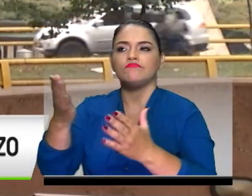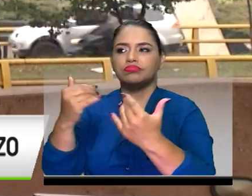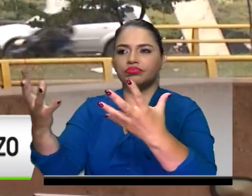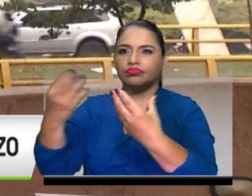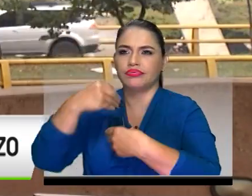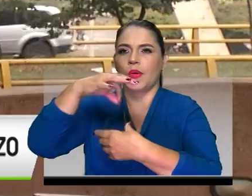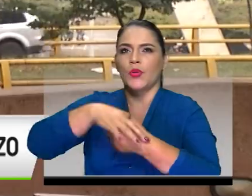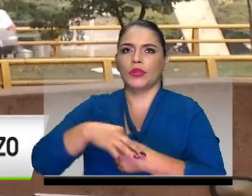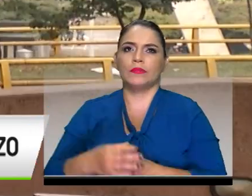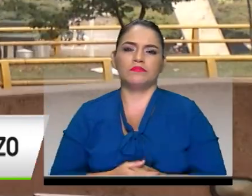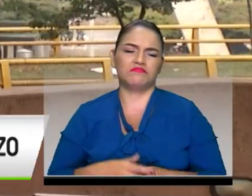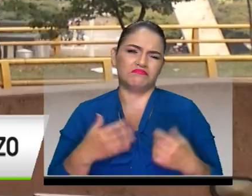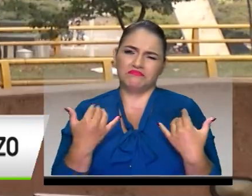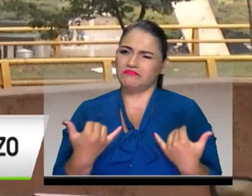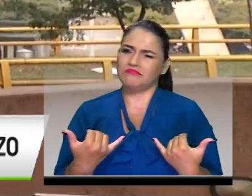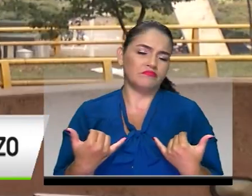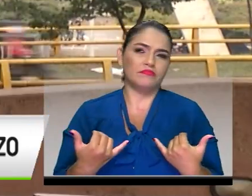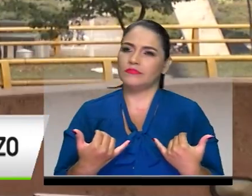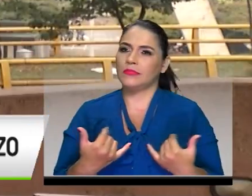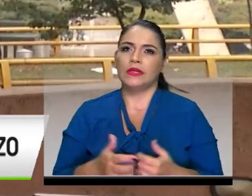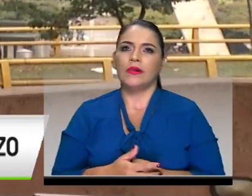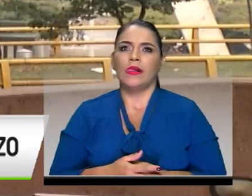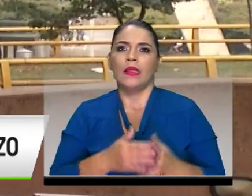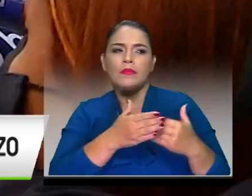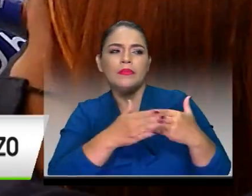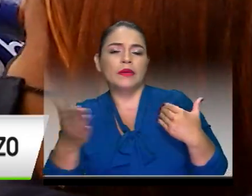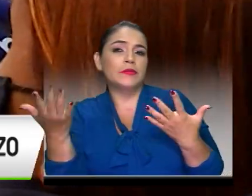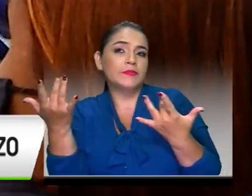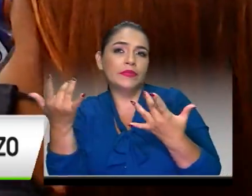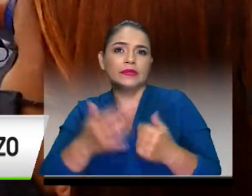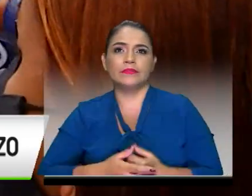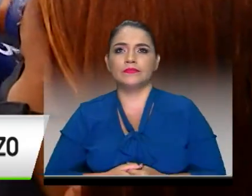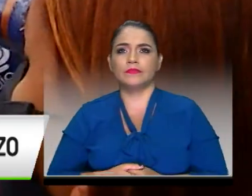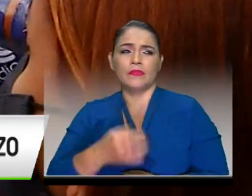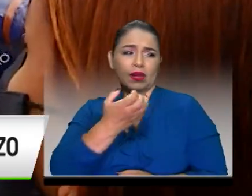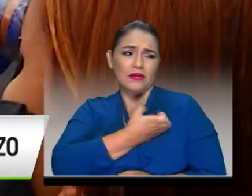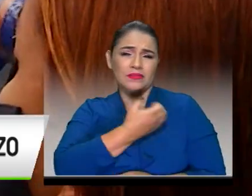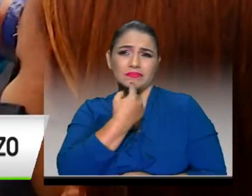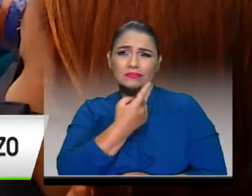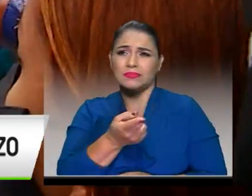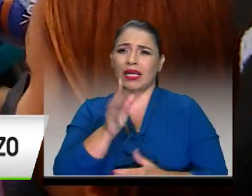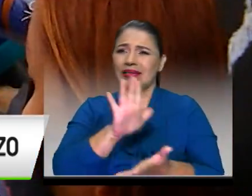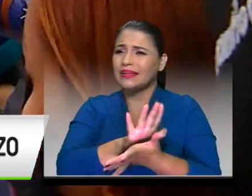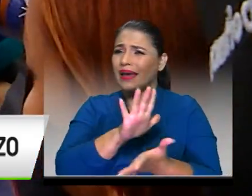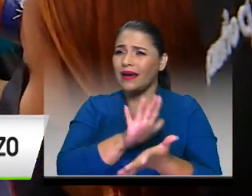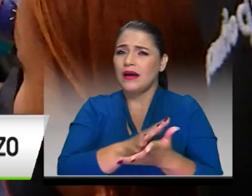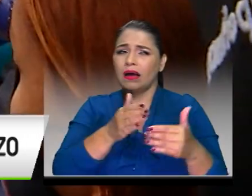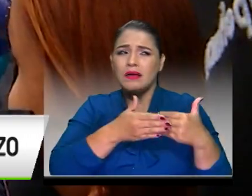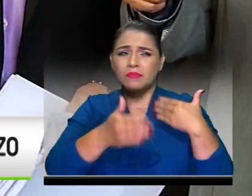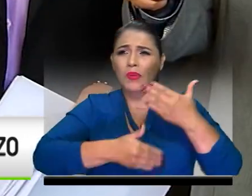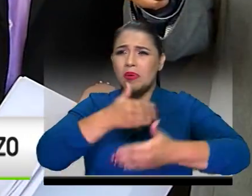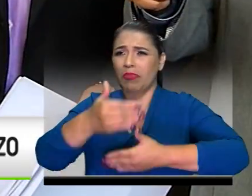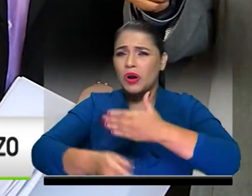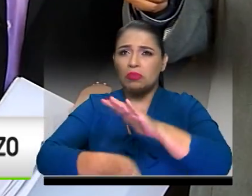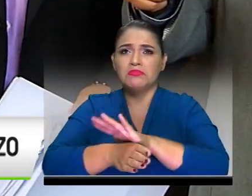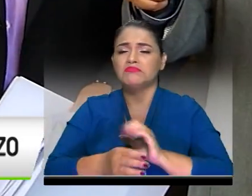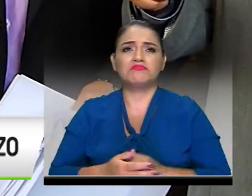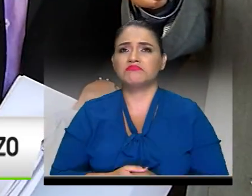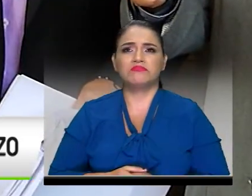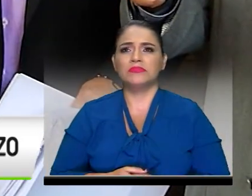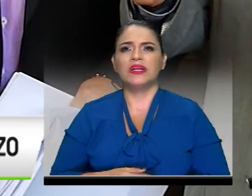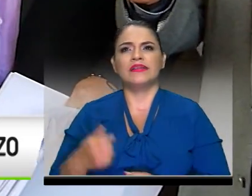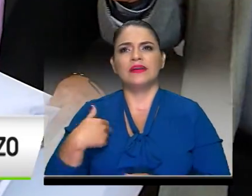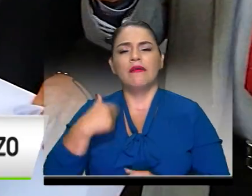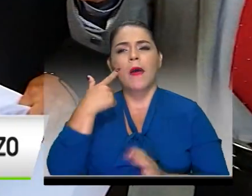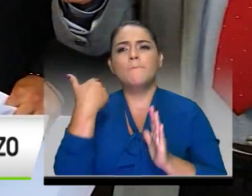votación en este momento estamos esperando el resultado del Consejo electoral el alcalde Quintero Confía en que el proceso no va a progresar y sostiene que tiene